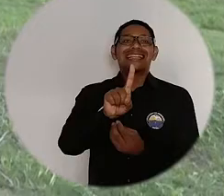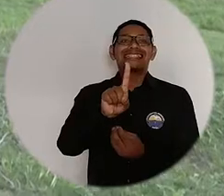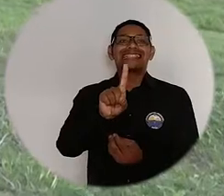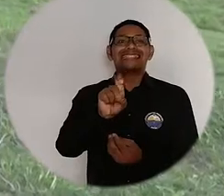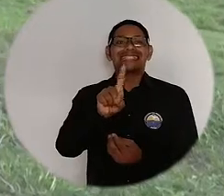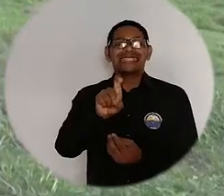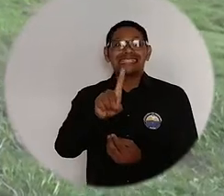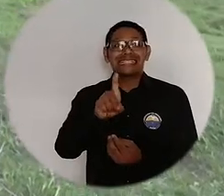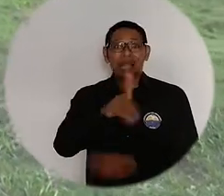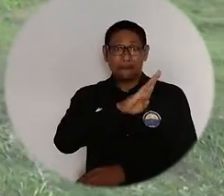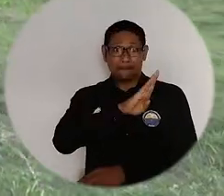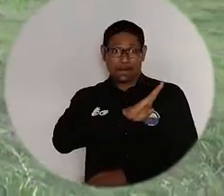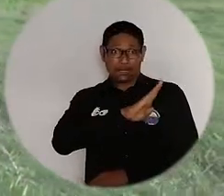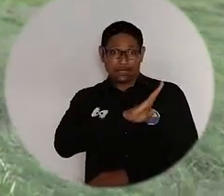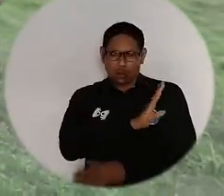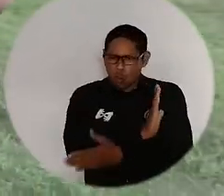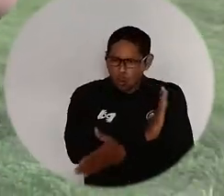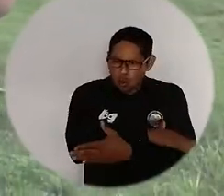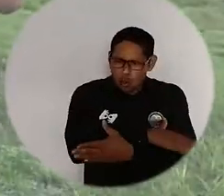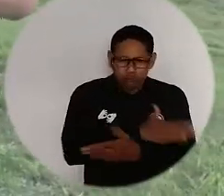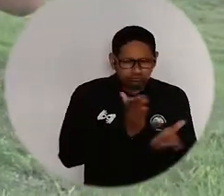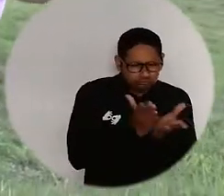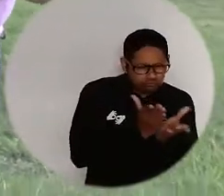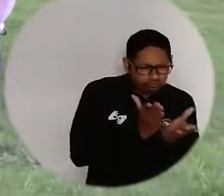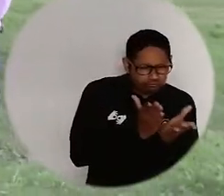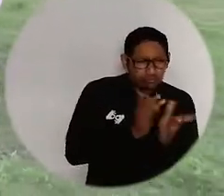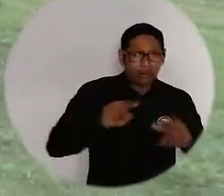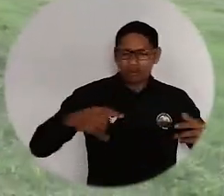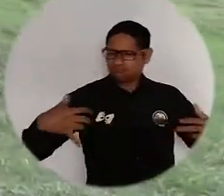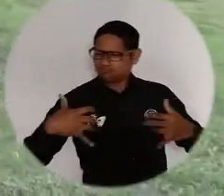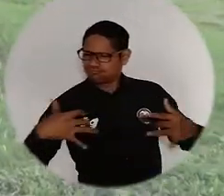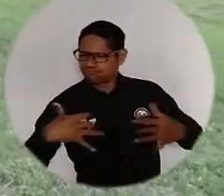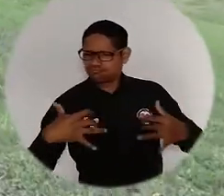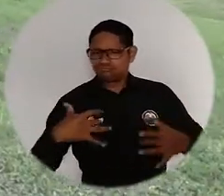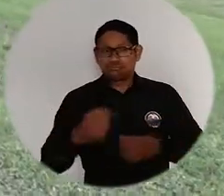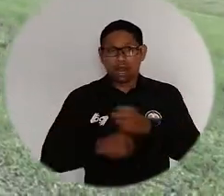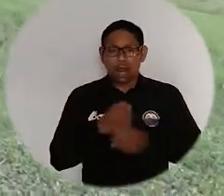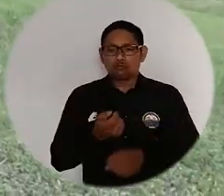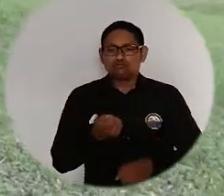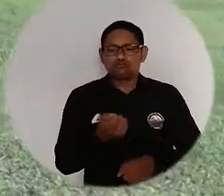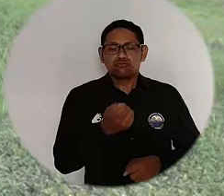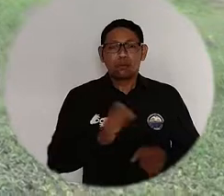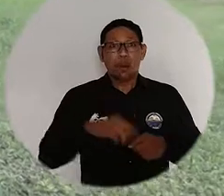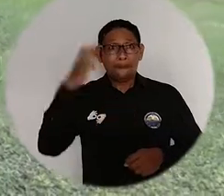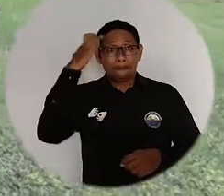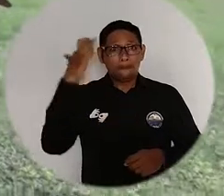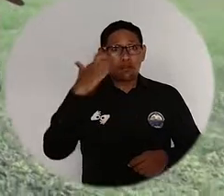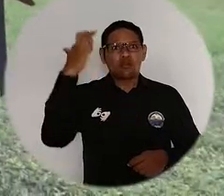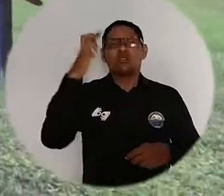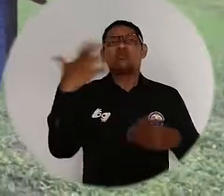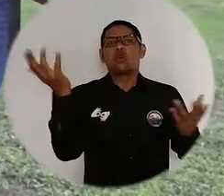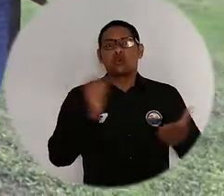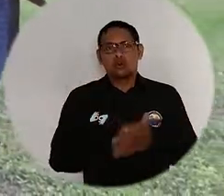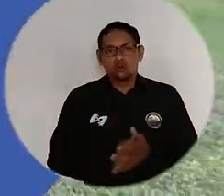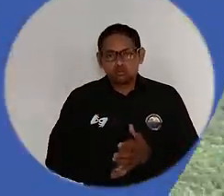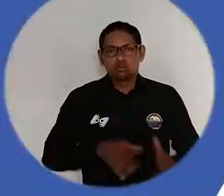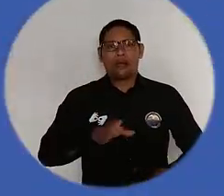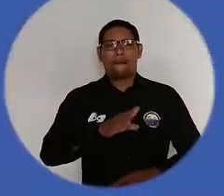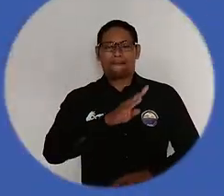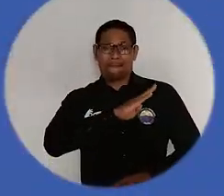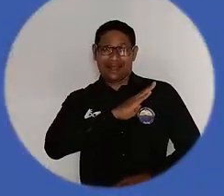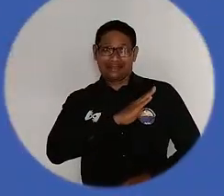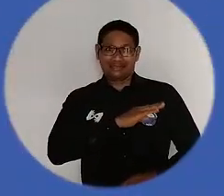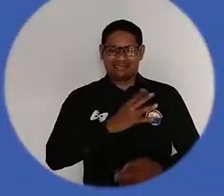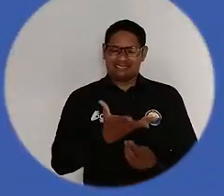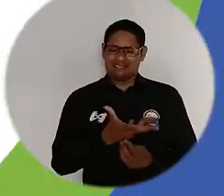disciplinado con sus estudios tanto como con su acordeón y en pocos años aspirará iniciar su carrera profesional en unimagdalena como bachiller artista